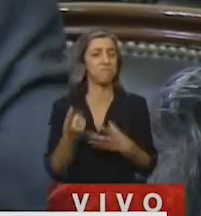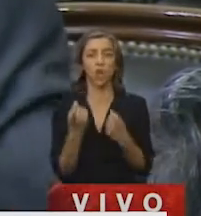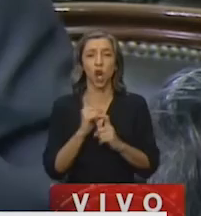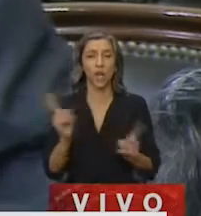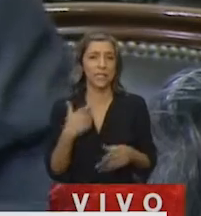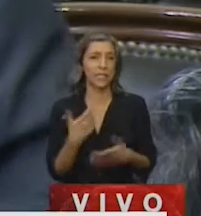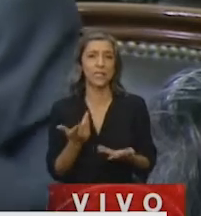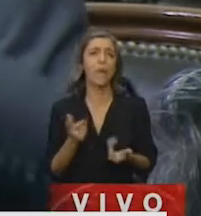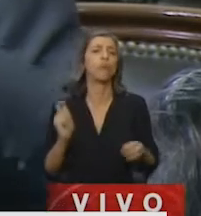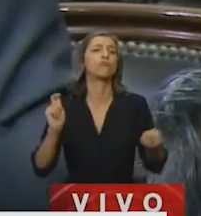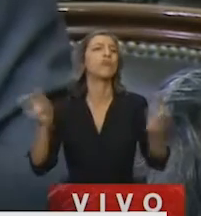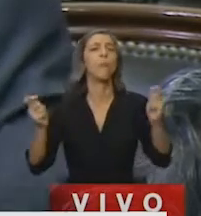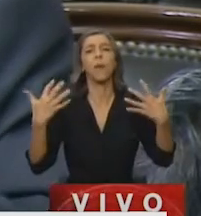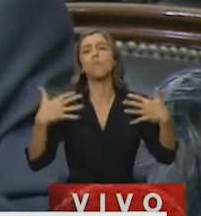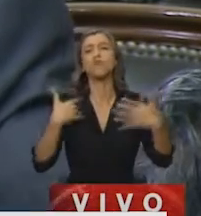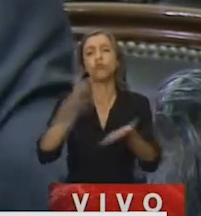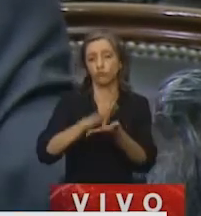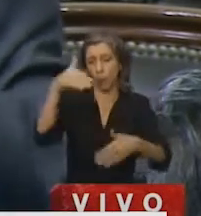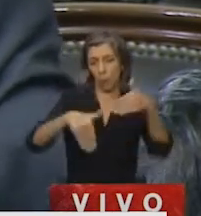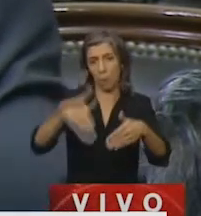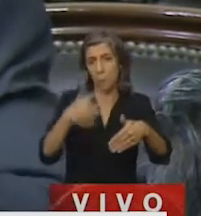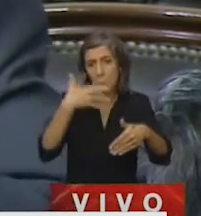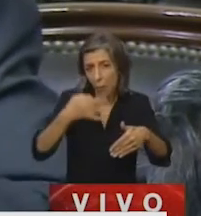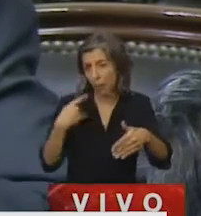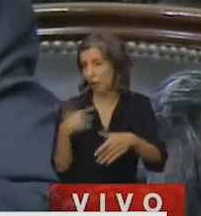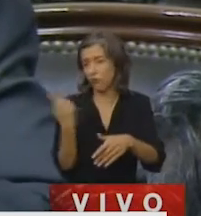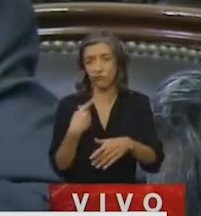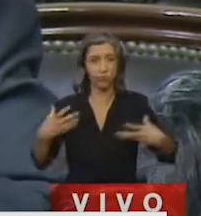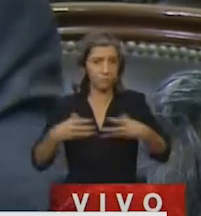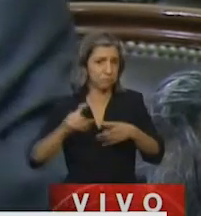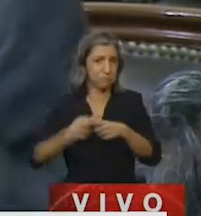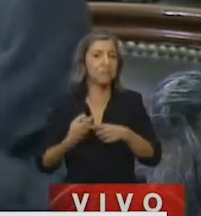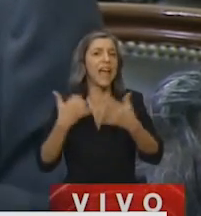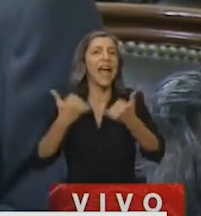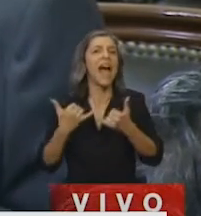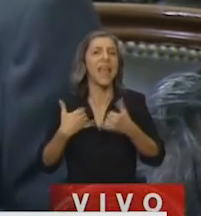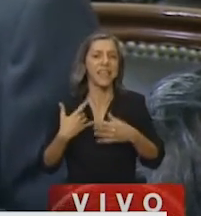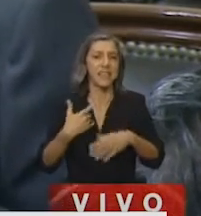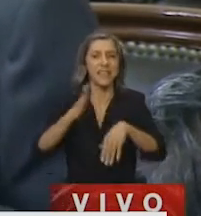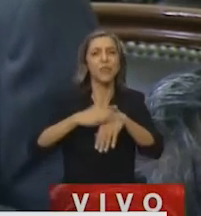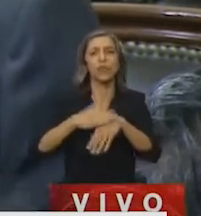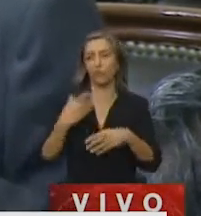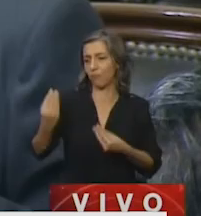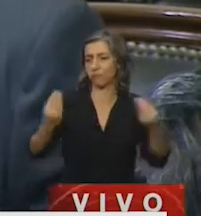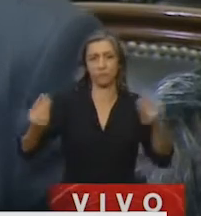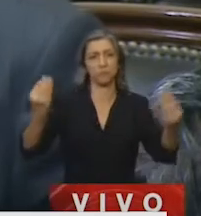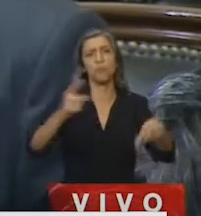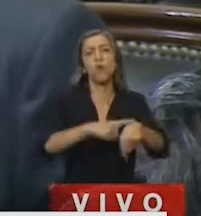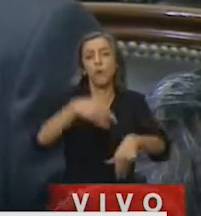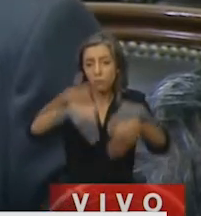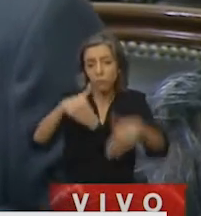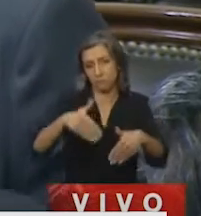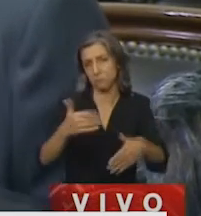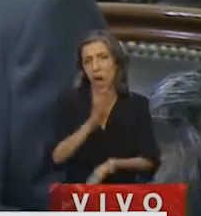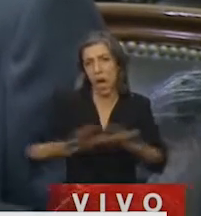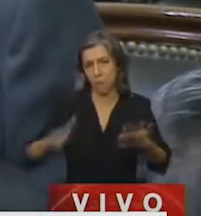porque tenemos fiscales en todos lados, porque tenemos el partido formado en absolutamente todos lados. Pero sí entendemos que este tipo de